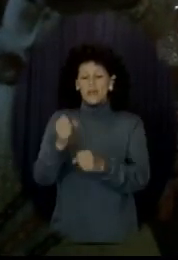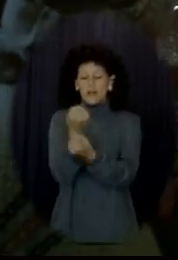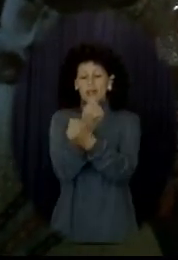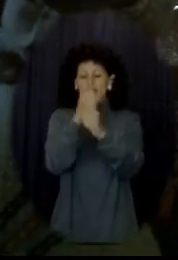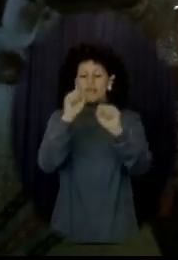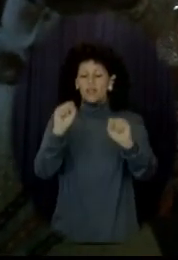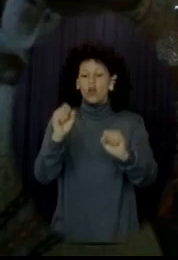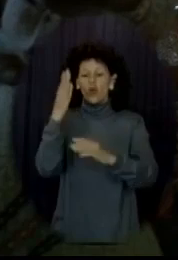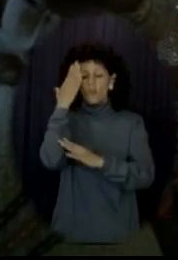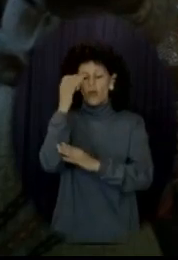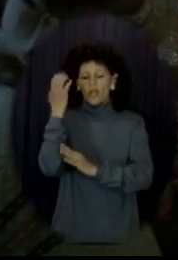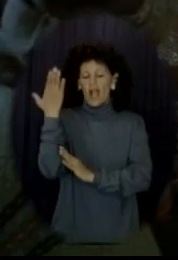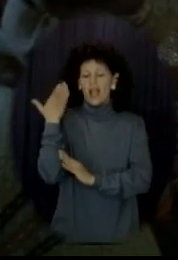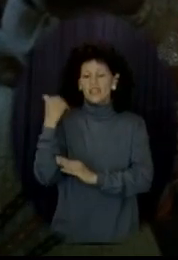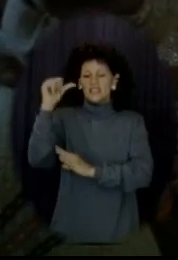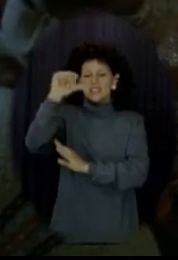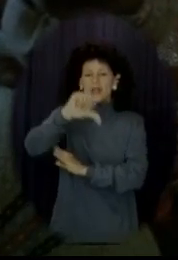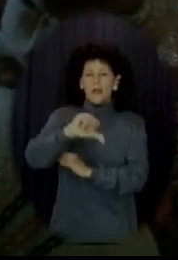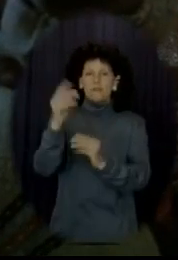lo perdido.